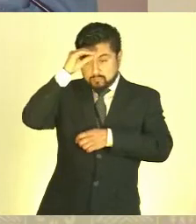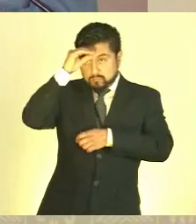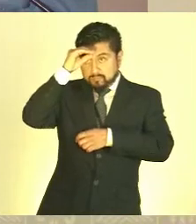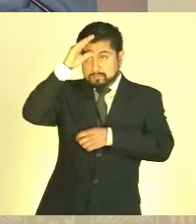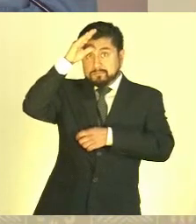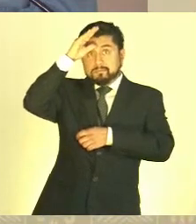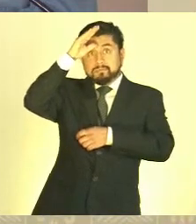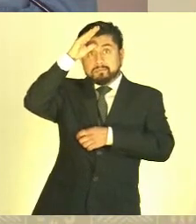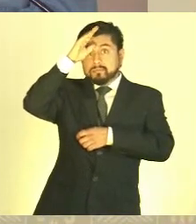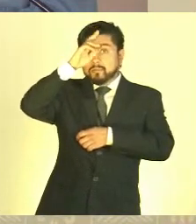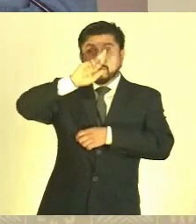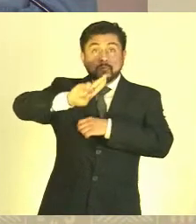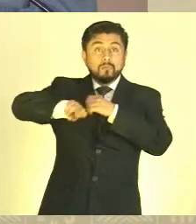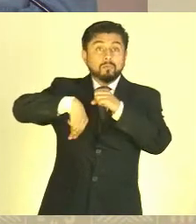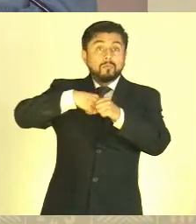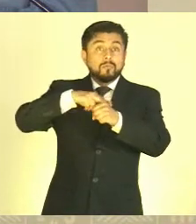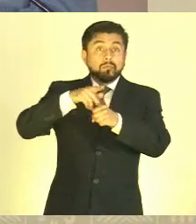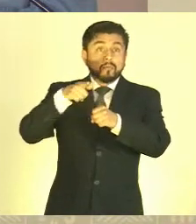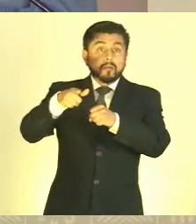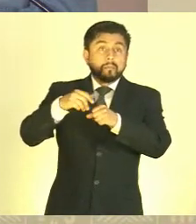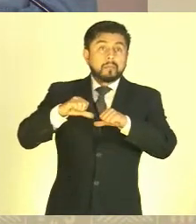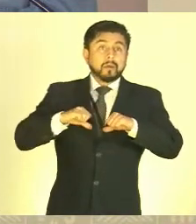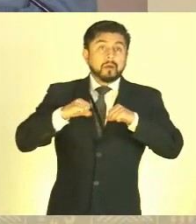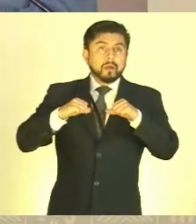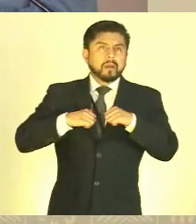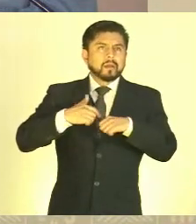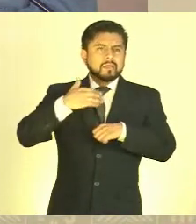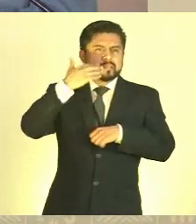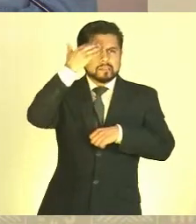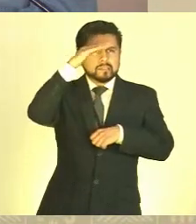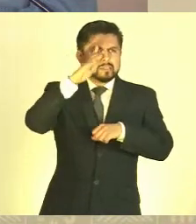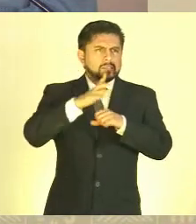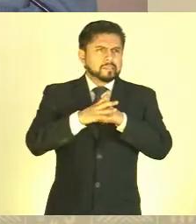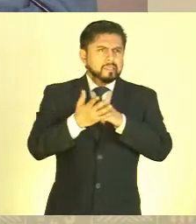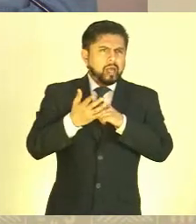esa mirada aguda que puede descubrir esa falla.